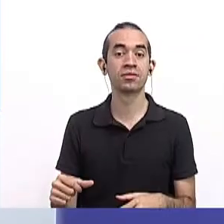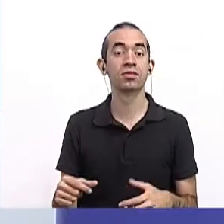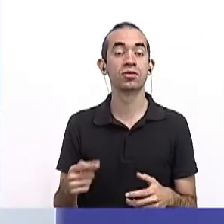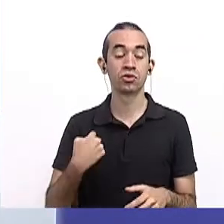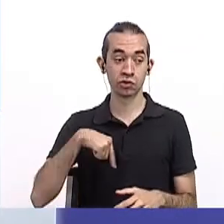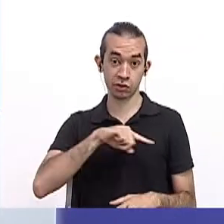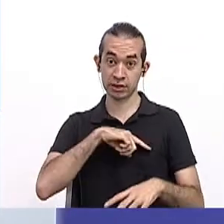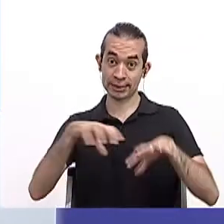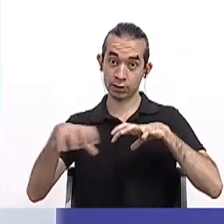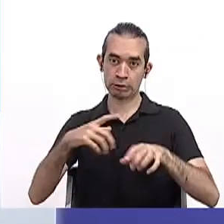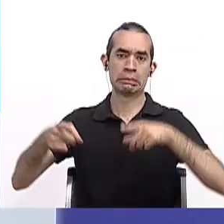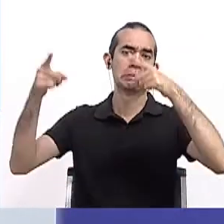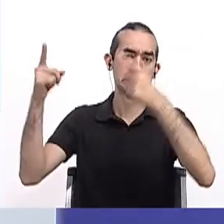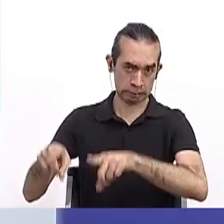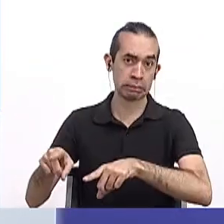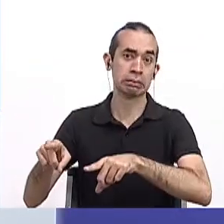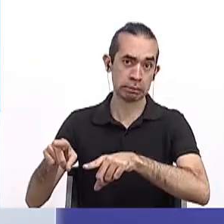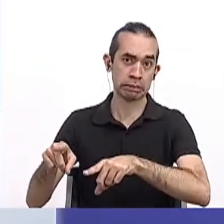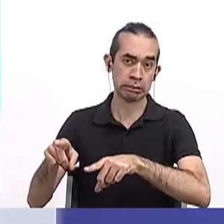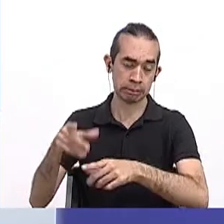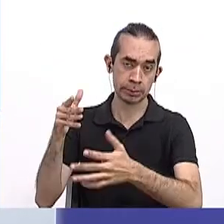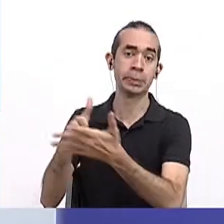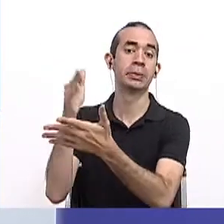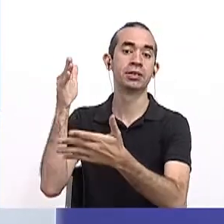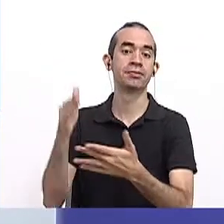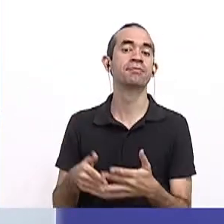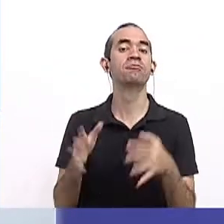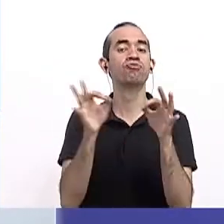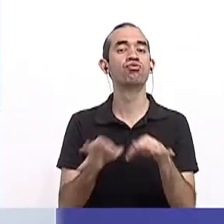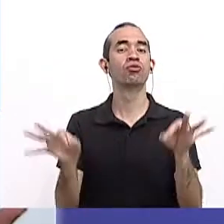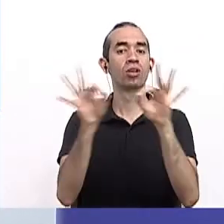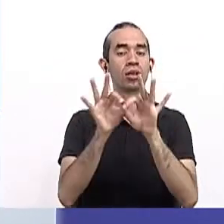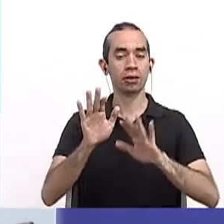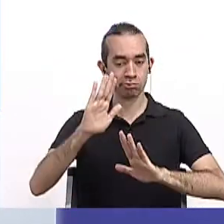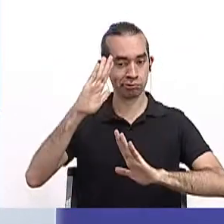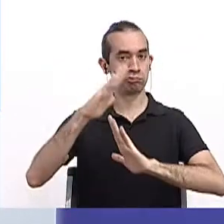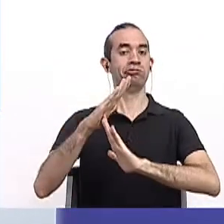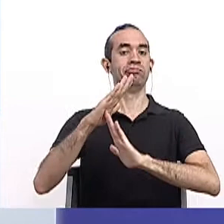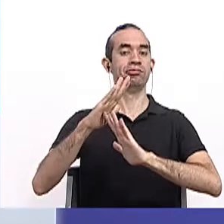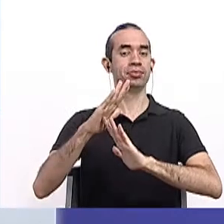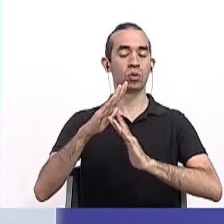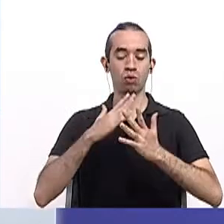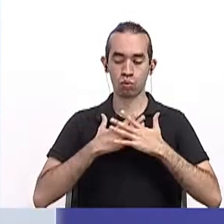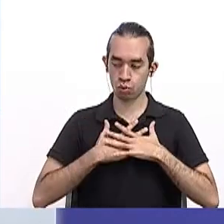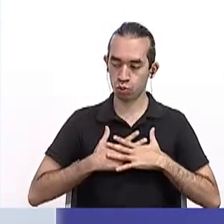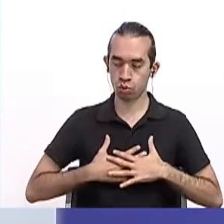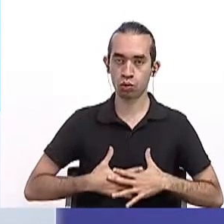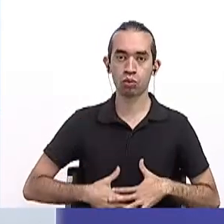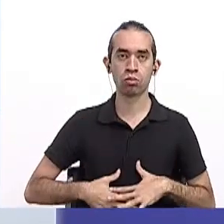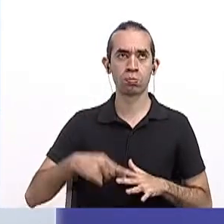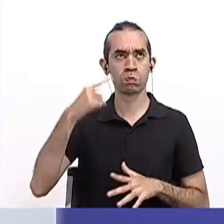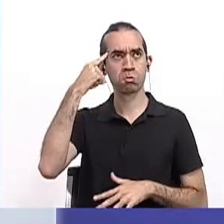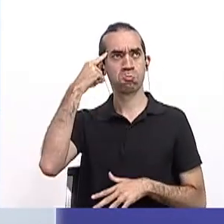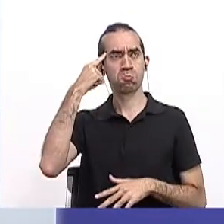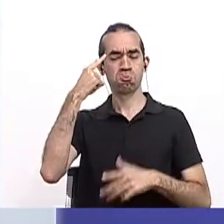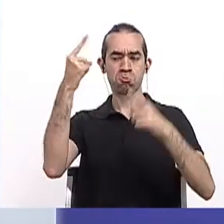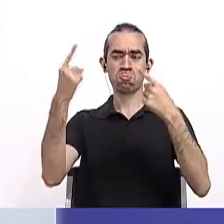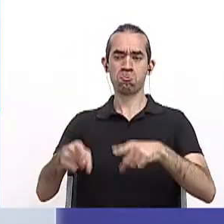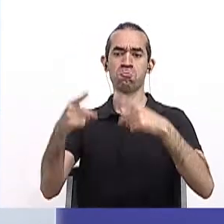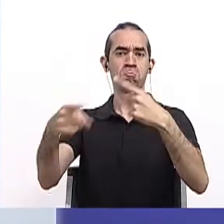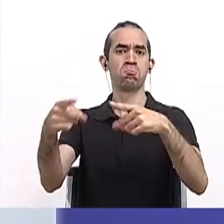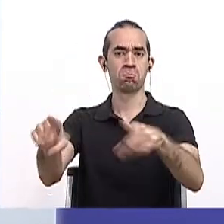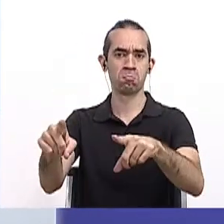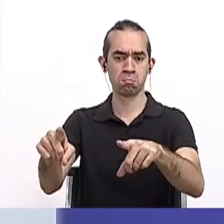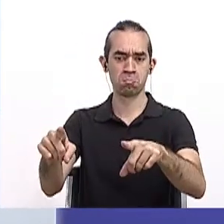acciones tienen consecuencias. Y es importante que hagamos un alto y pensemos qué consecuencias están trayendo todas